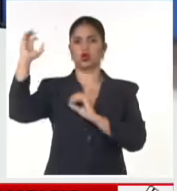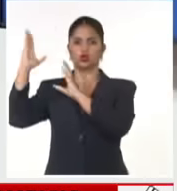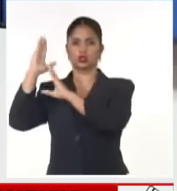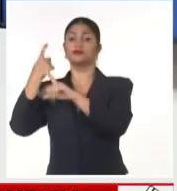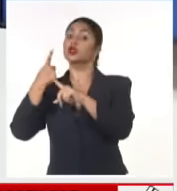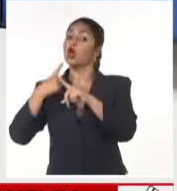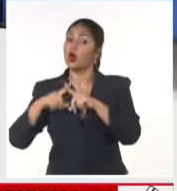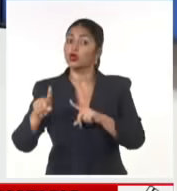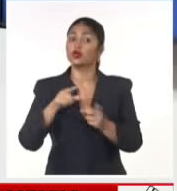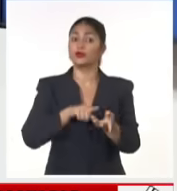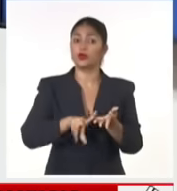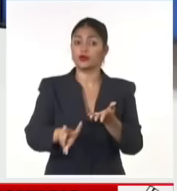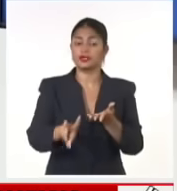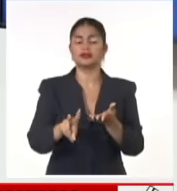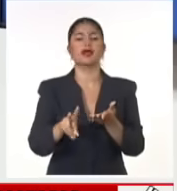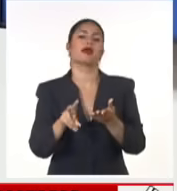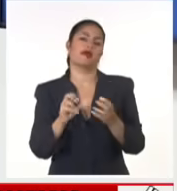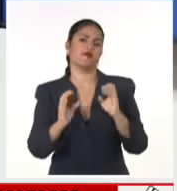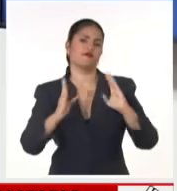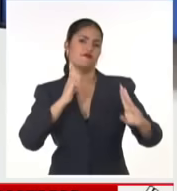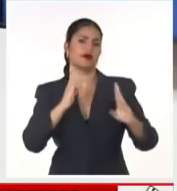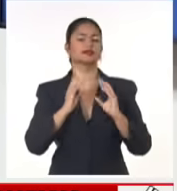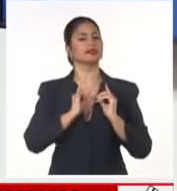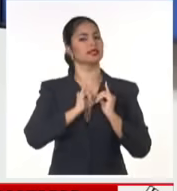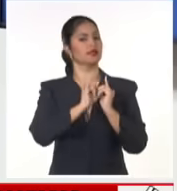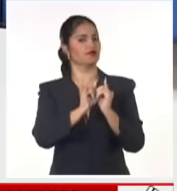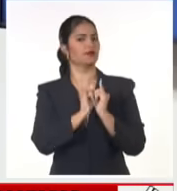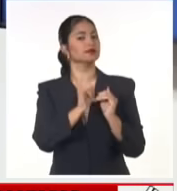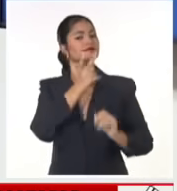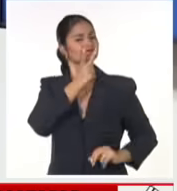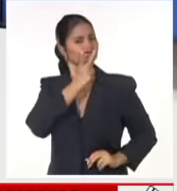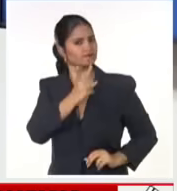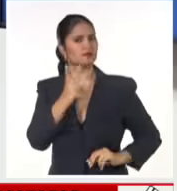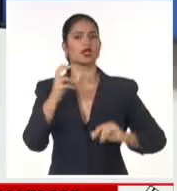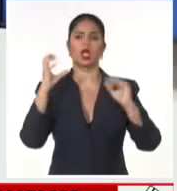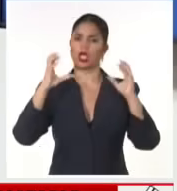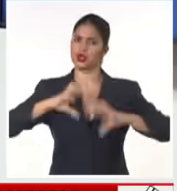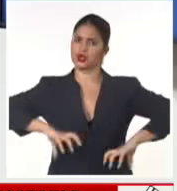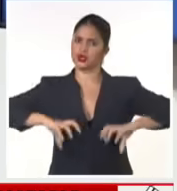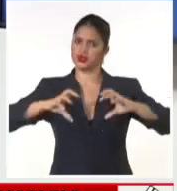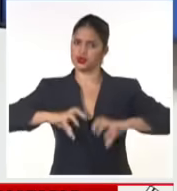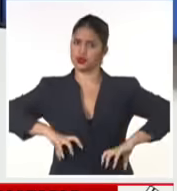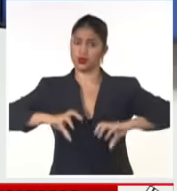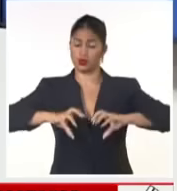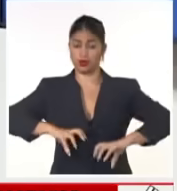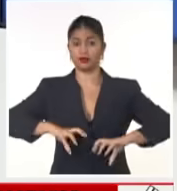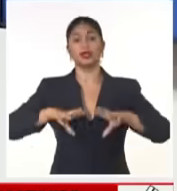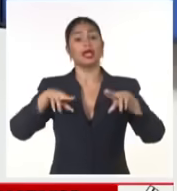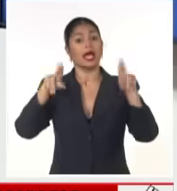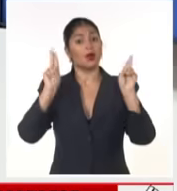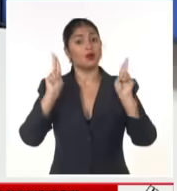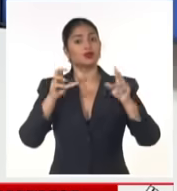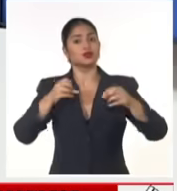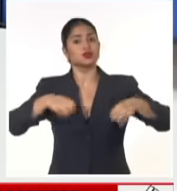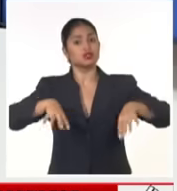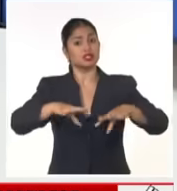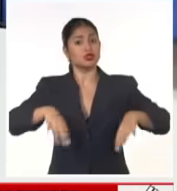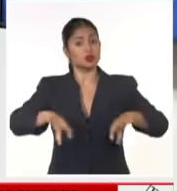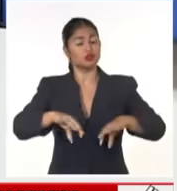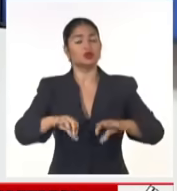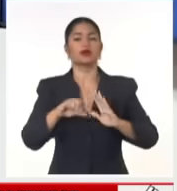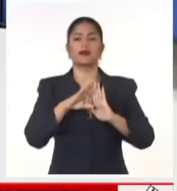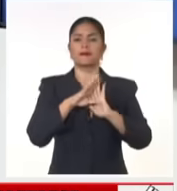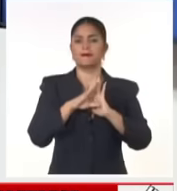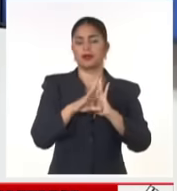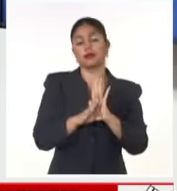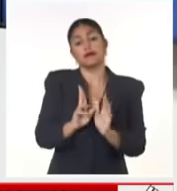deben continuar prestando atención al comportamiento de las lluvias asociadas a este evento y, de acuerdo con la situación particular, tomar las medidas que